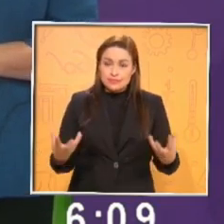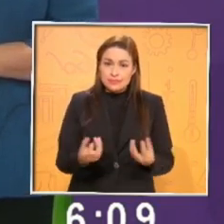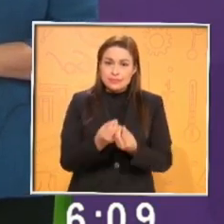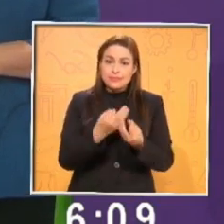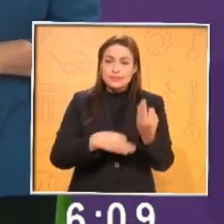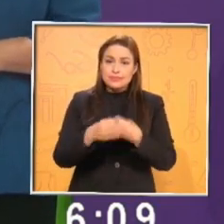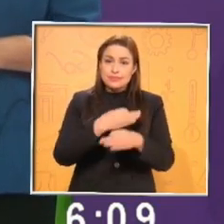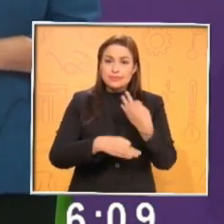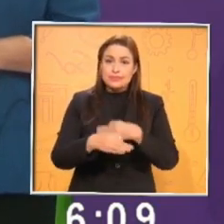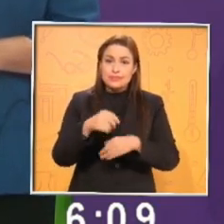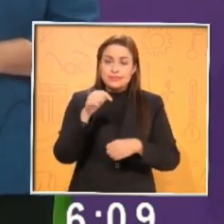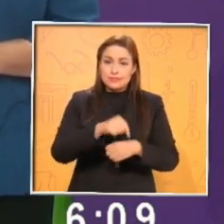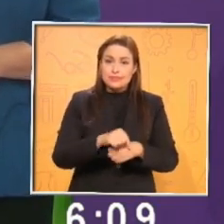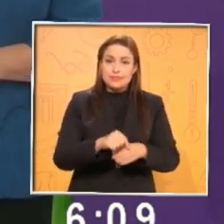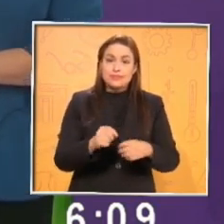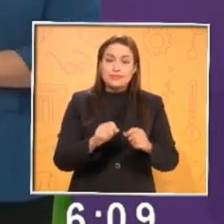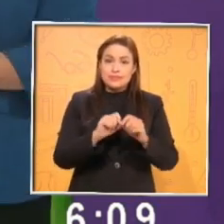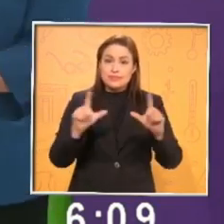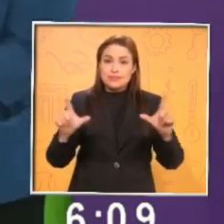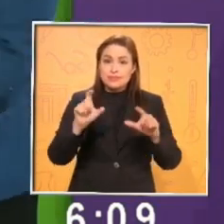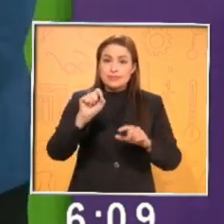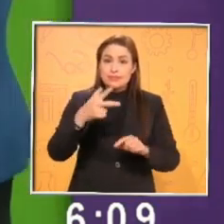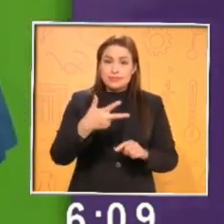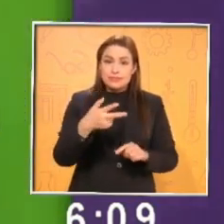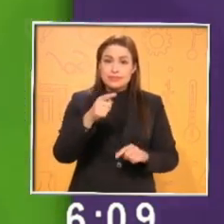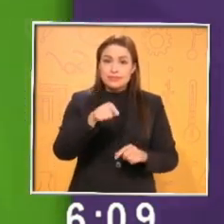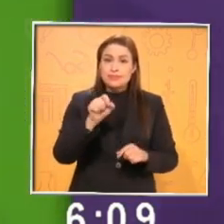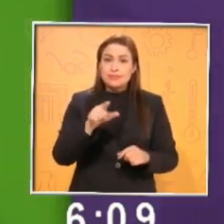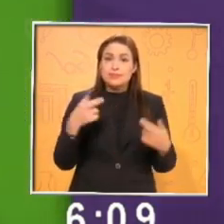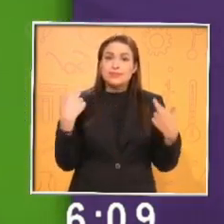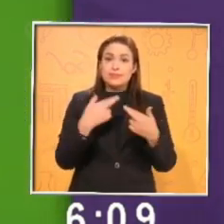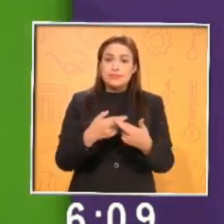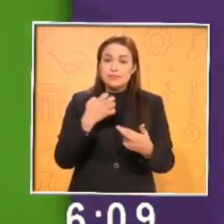Canal 28 y los maestros del Estado de Nuevo León.